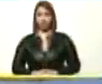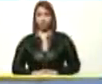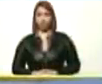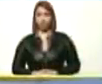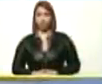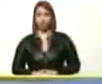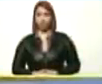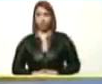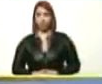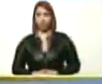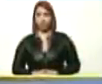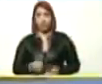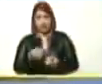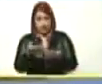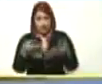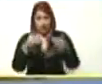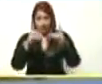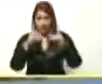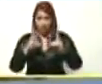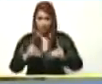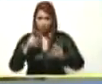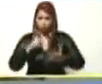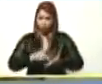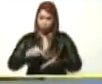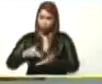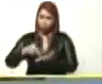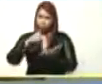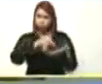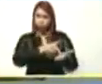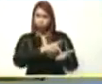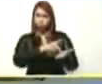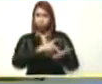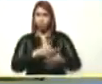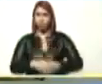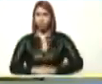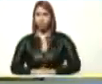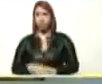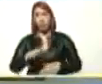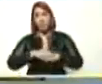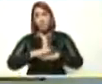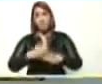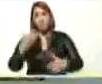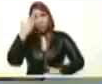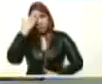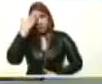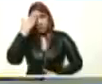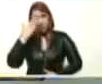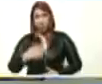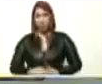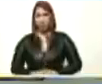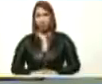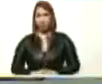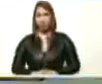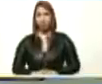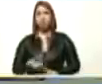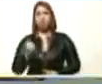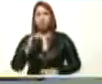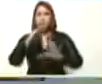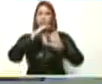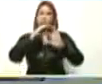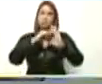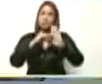por eso ellos, decidieron participar, porque sabían, que había condiciones,